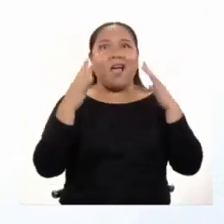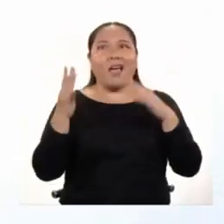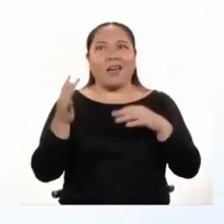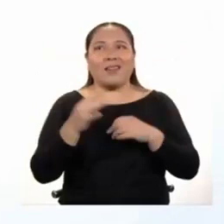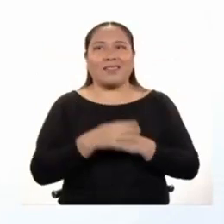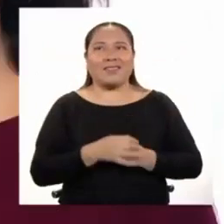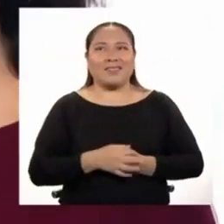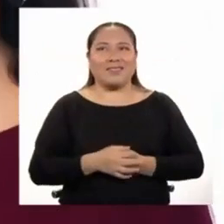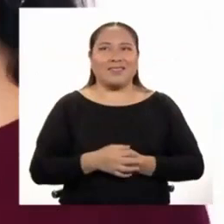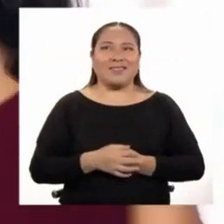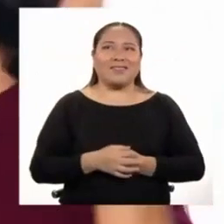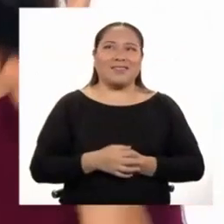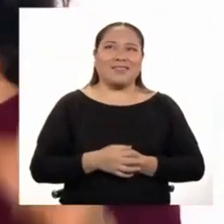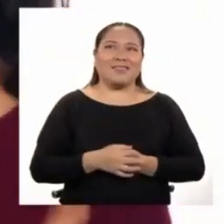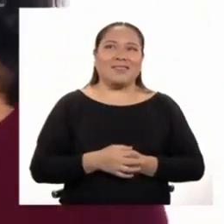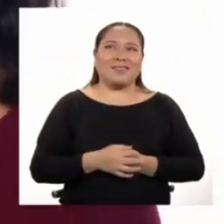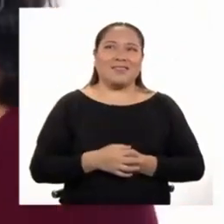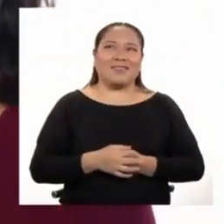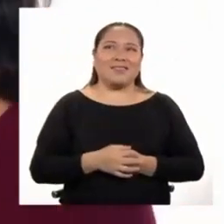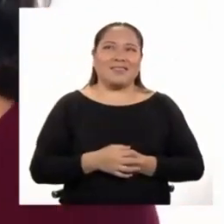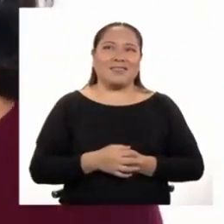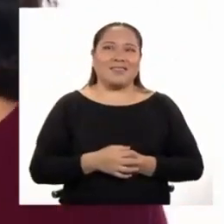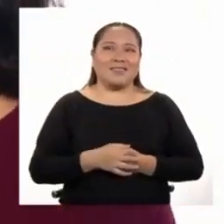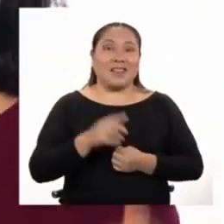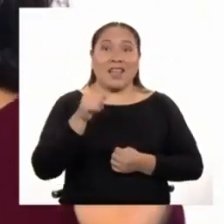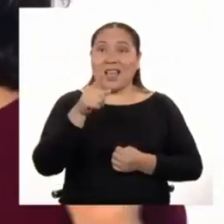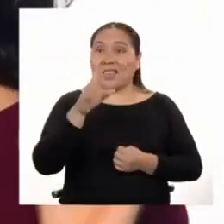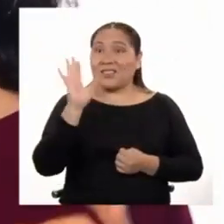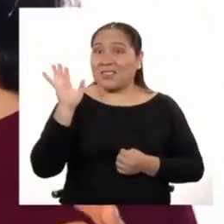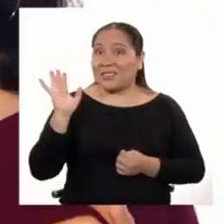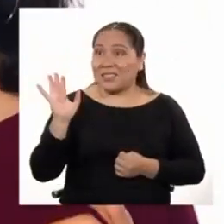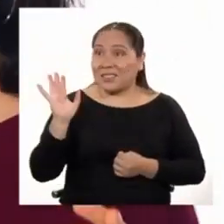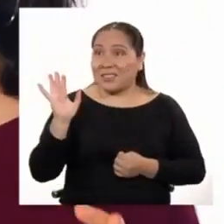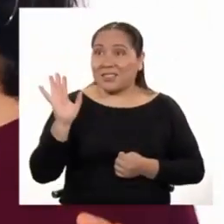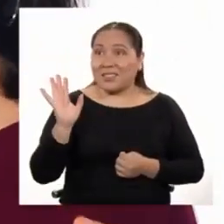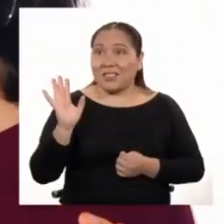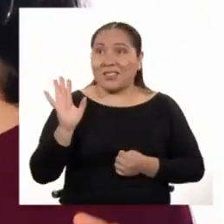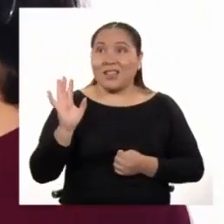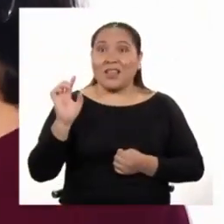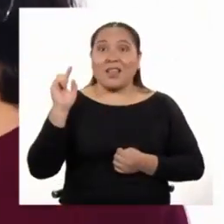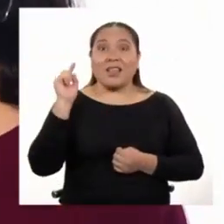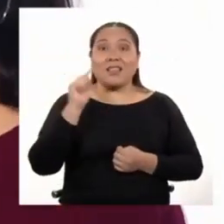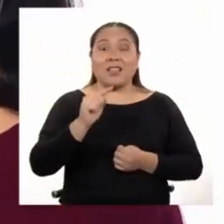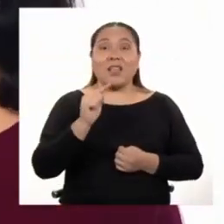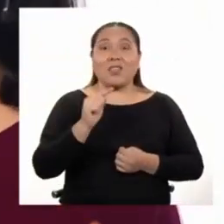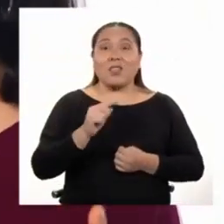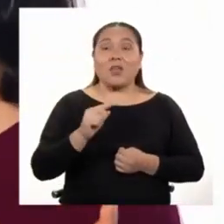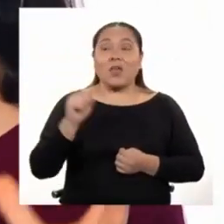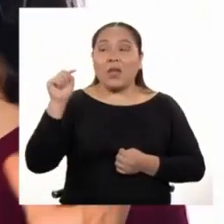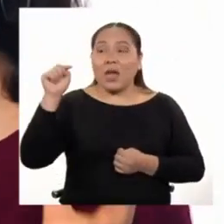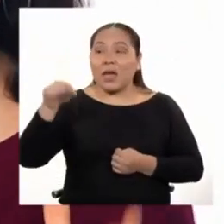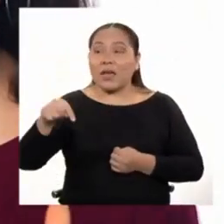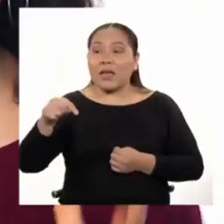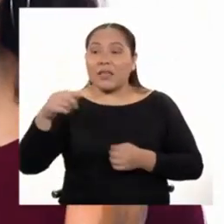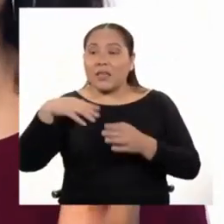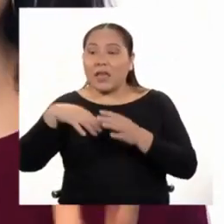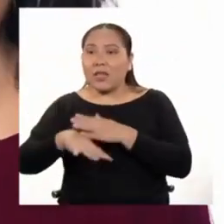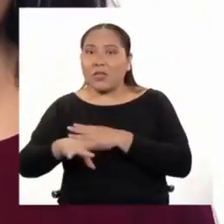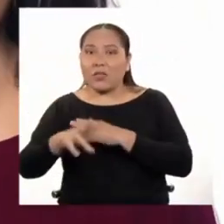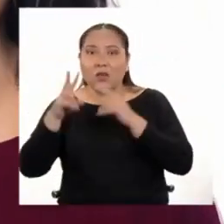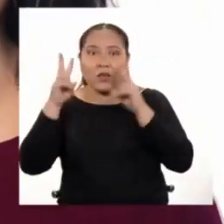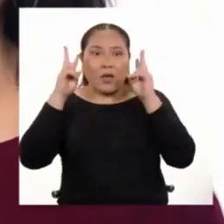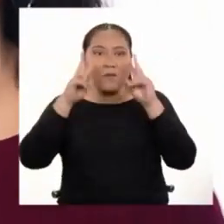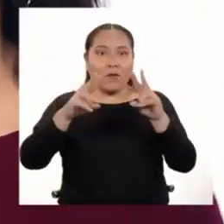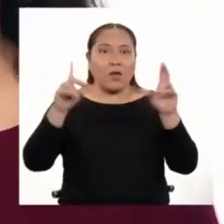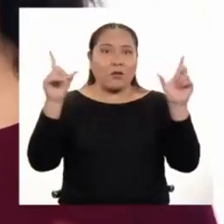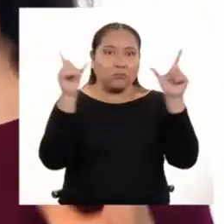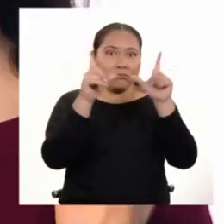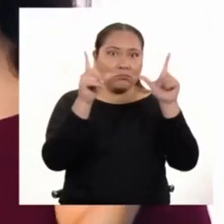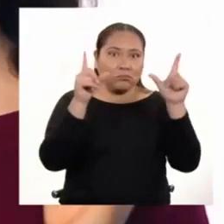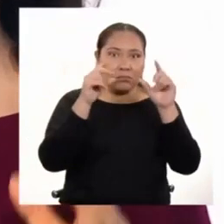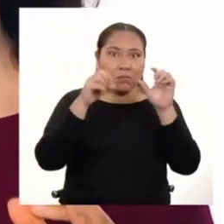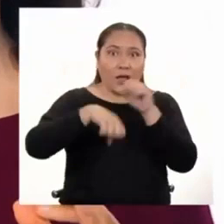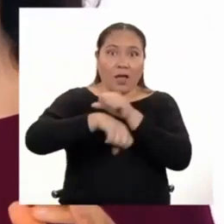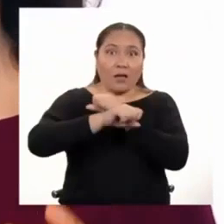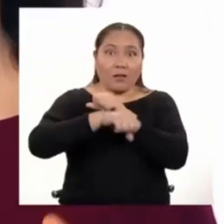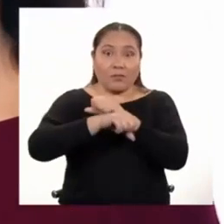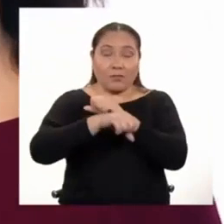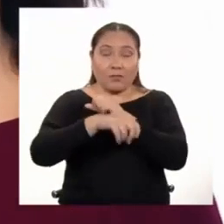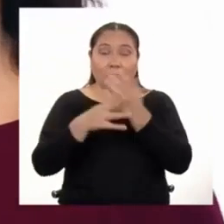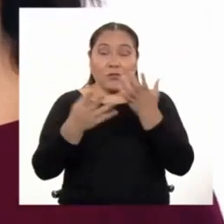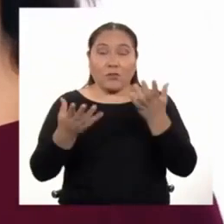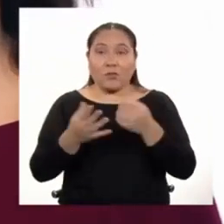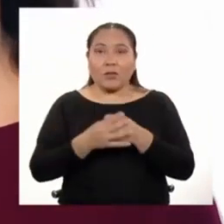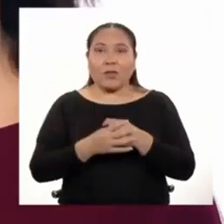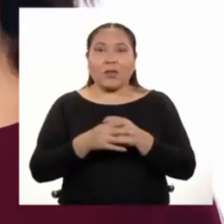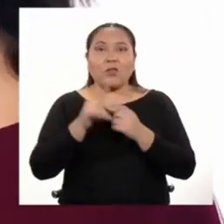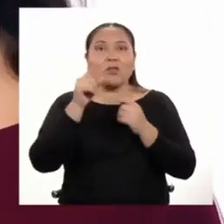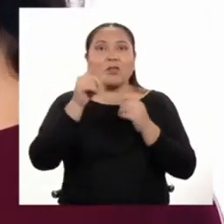gol peruano. Eso sí, tanto al estar en la cancha como al ver el partido en los medios, estar atento